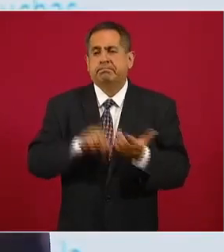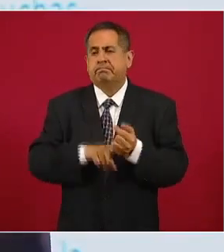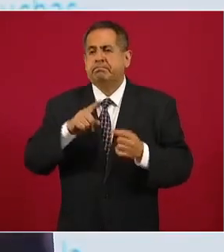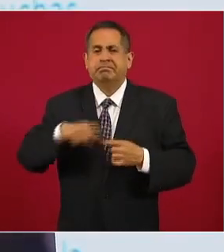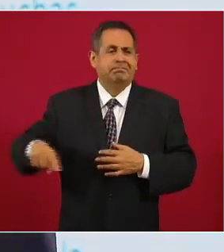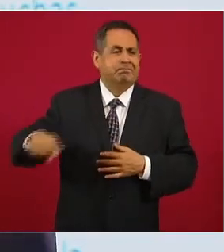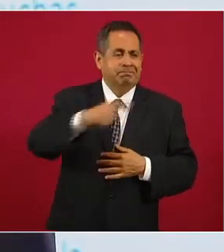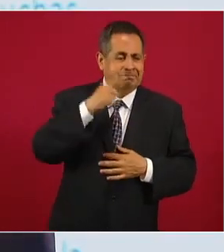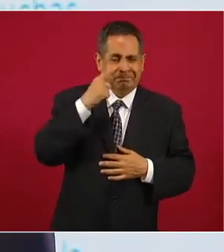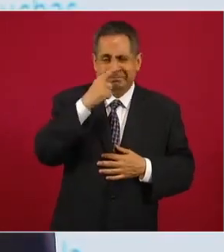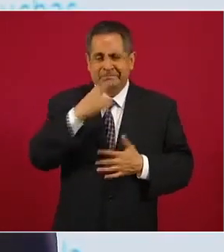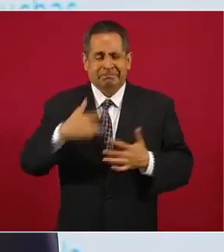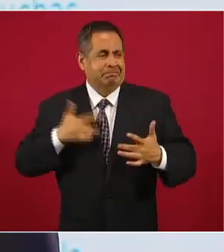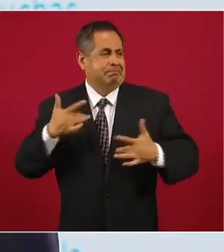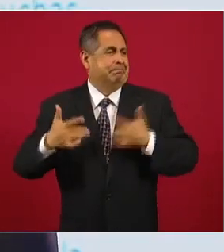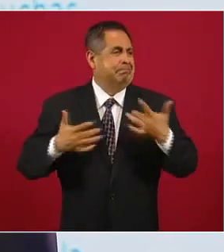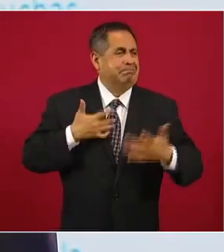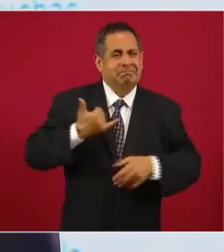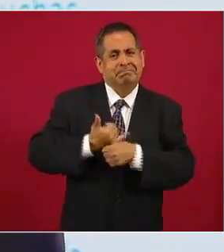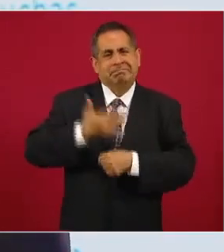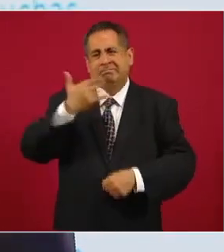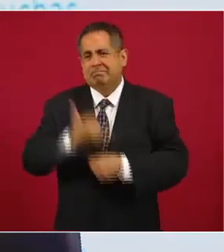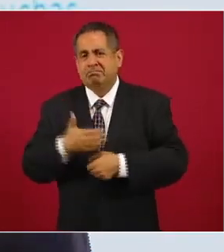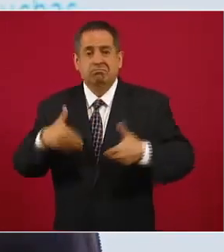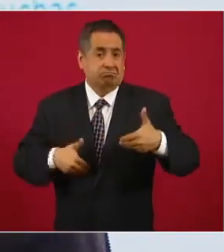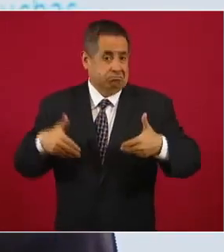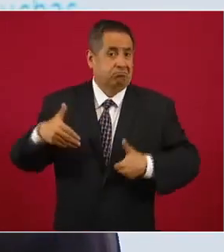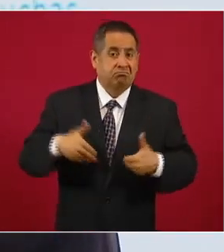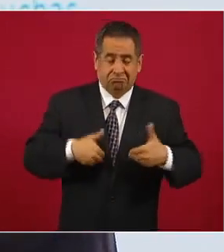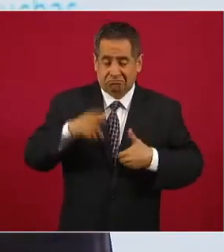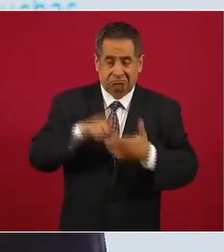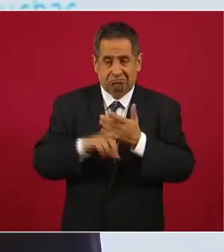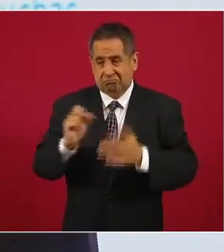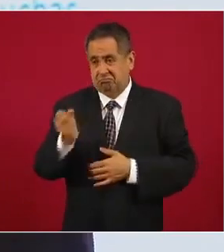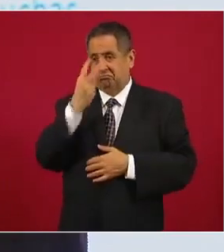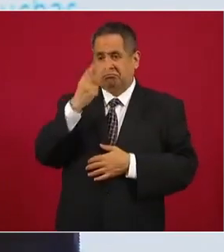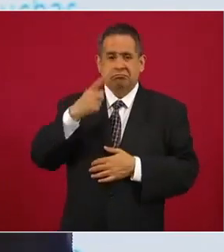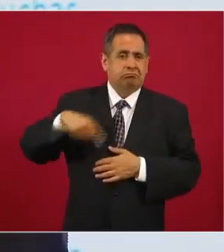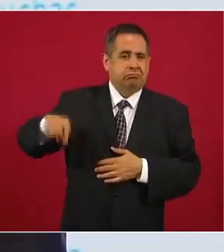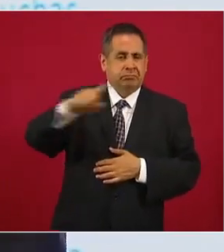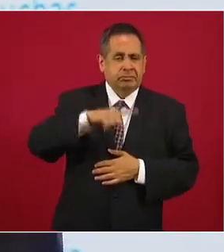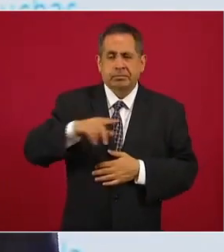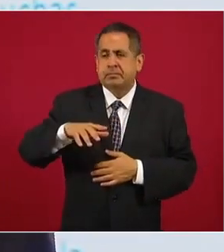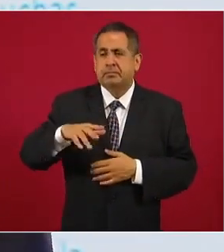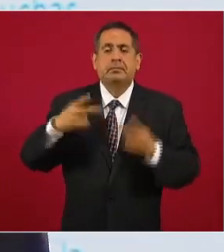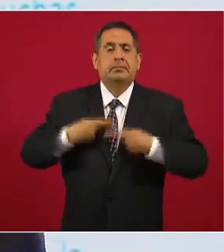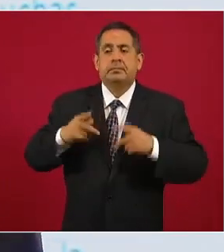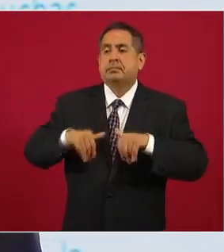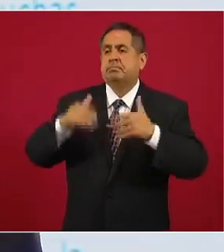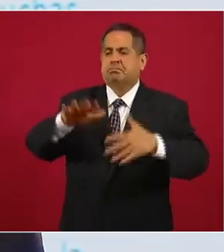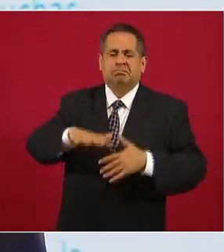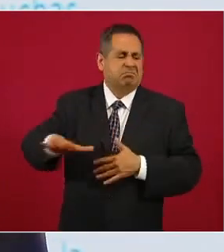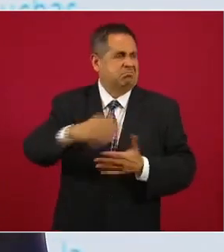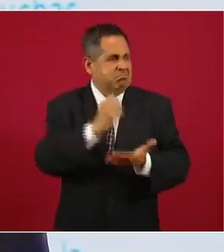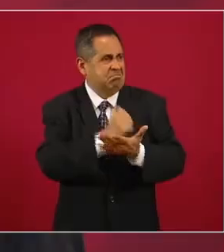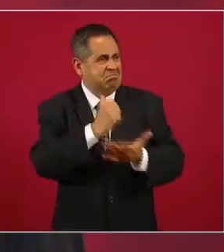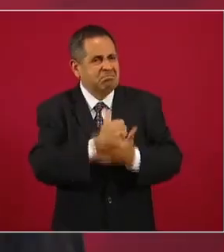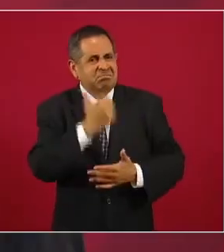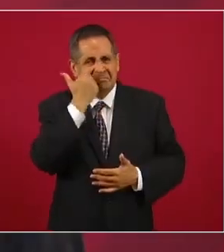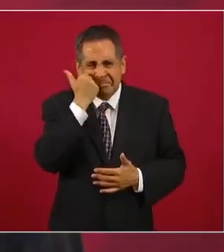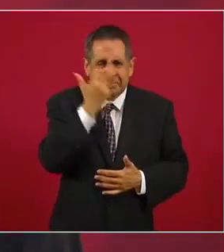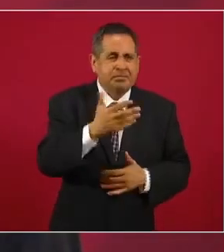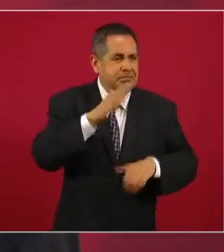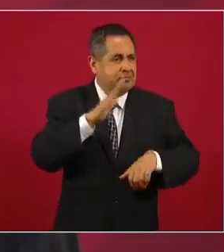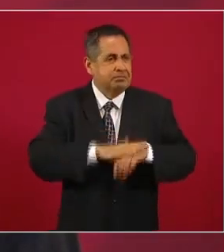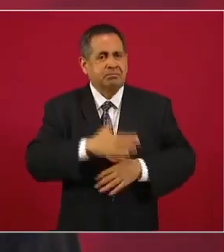creciente e inocultable indignación que desembocó en múltiples exigencias de justicia